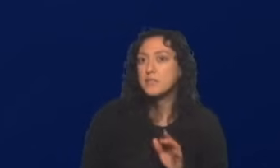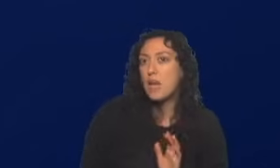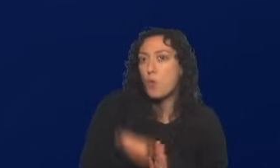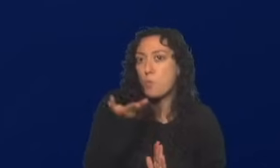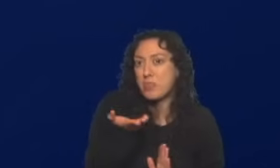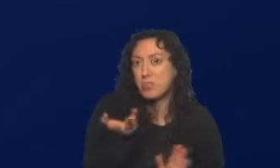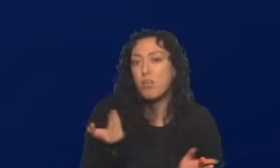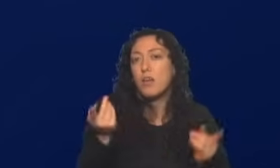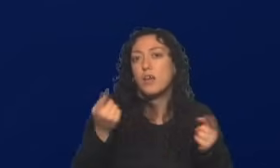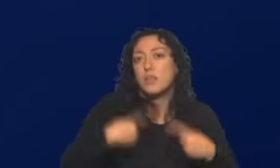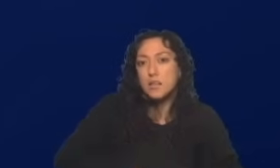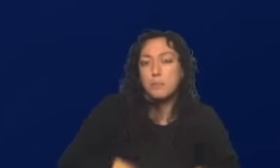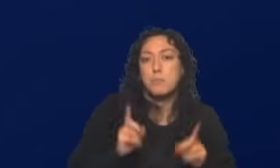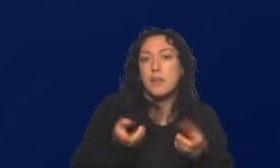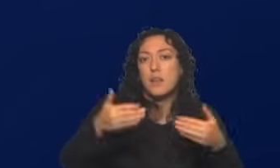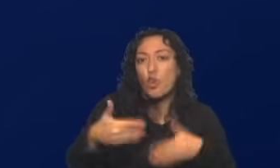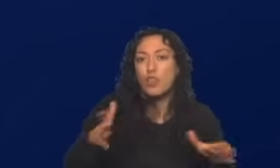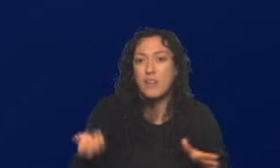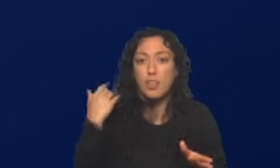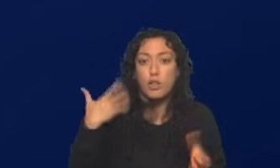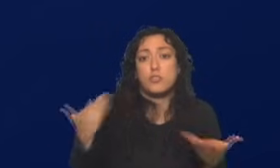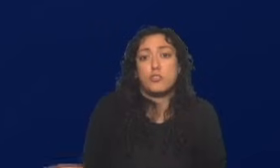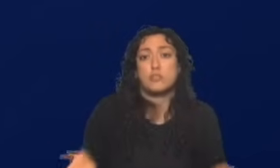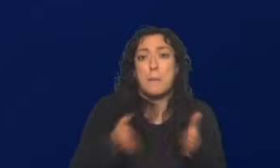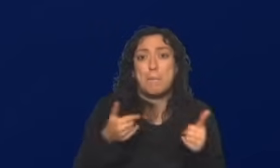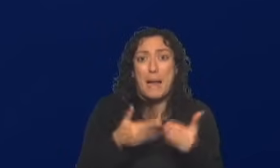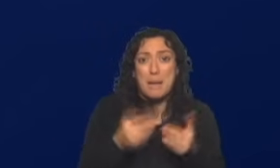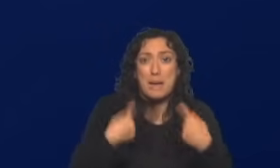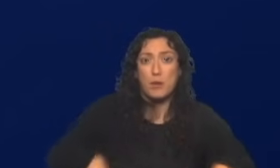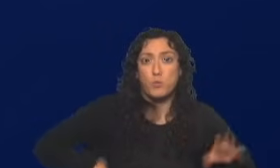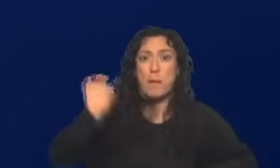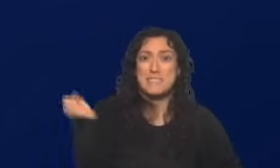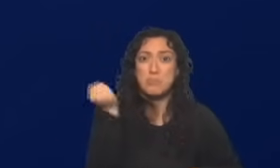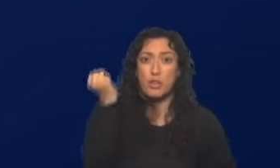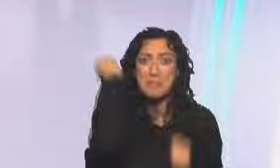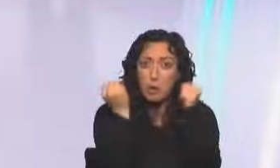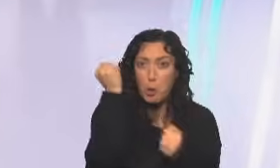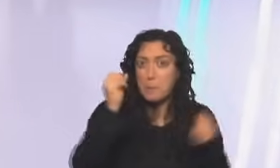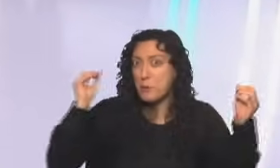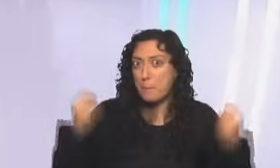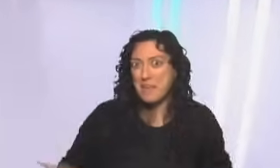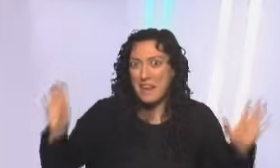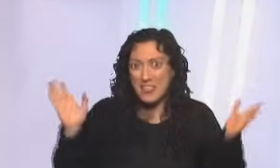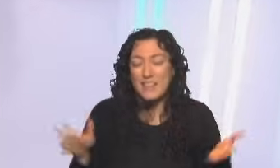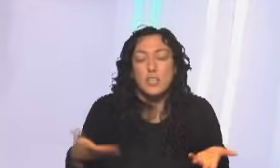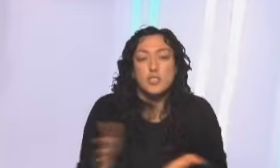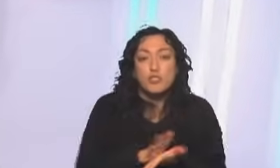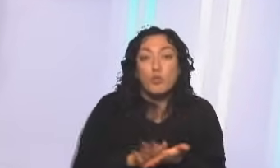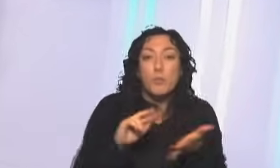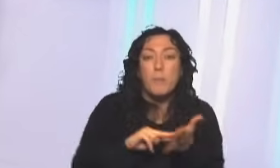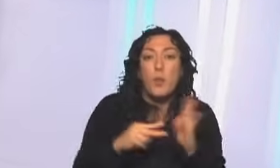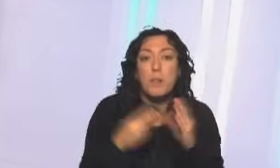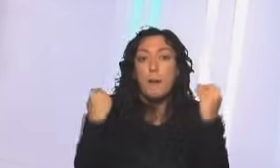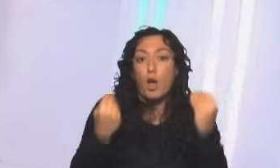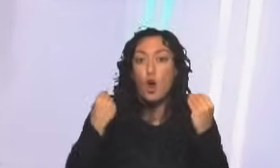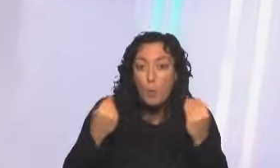y contenedores. Y Panamá, claro, pierde su principal recurso económico. Para solucionar el problema, a